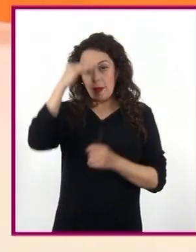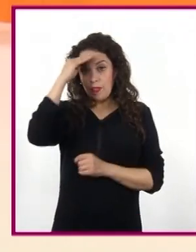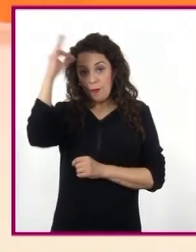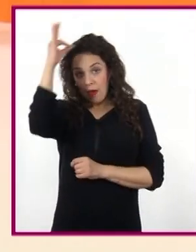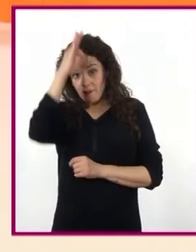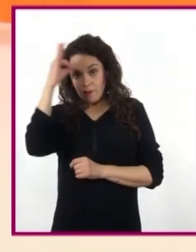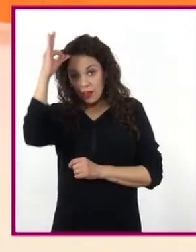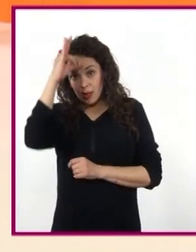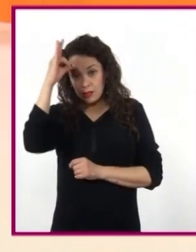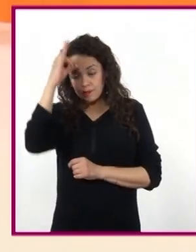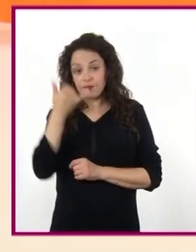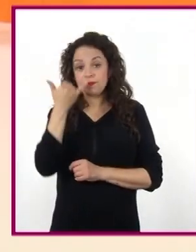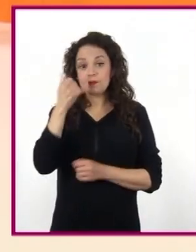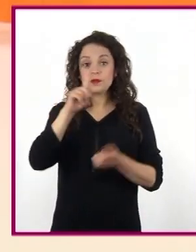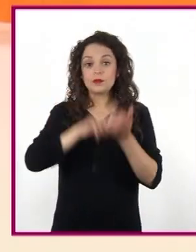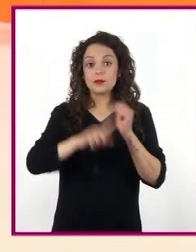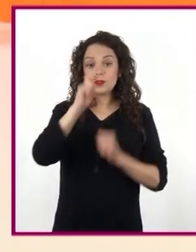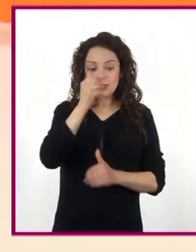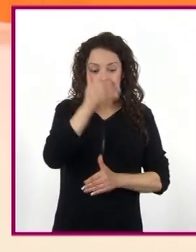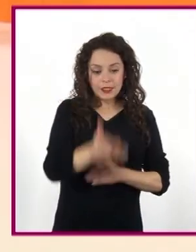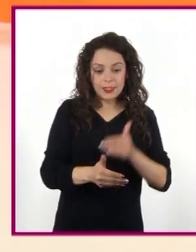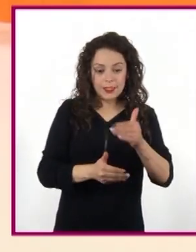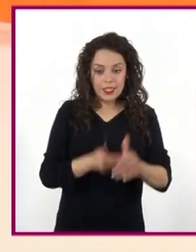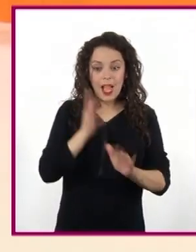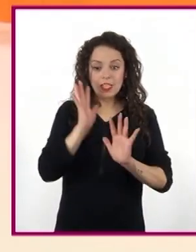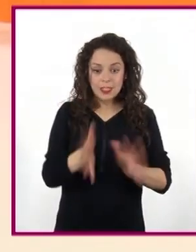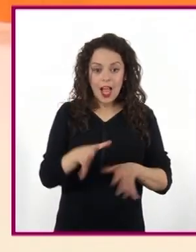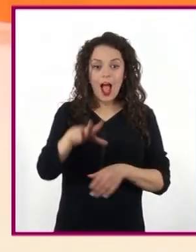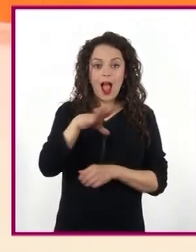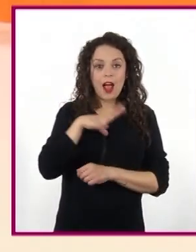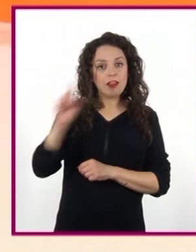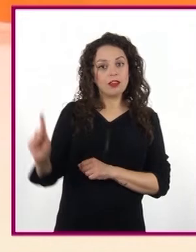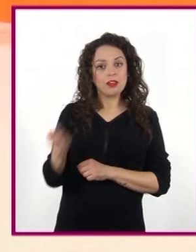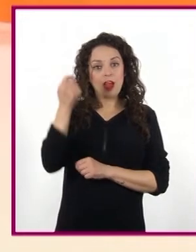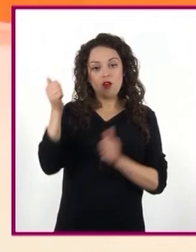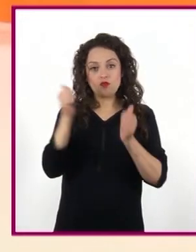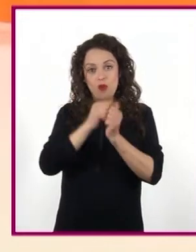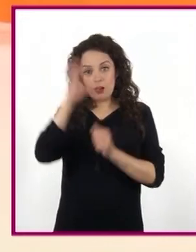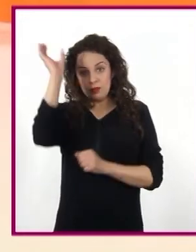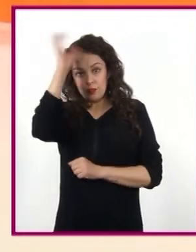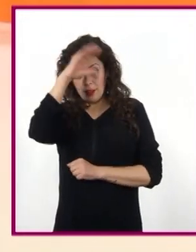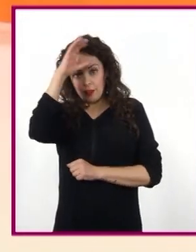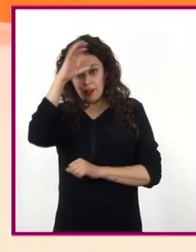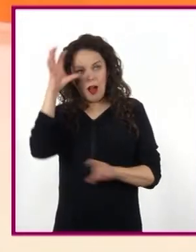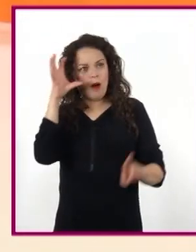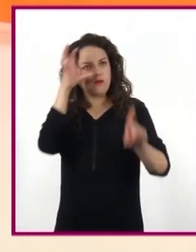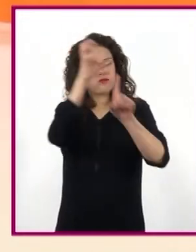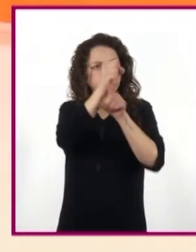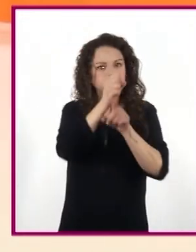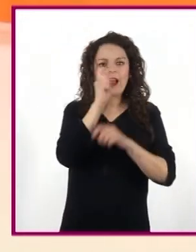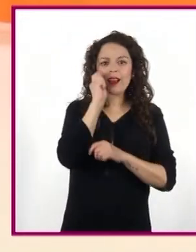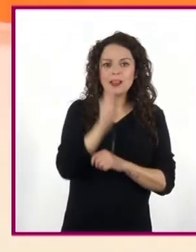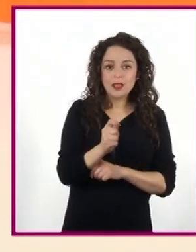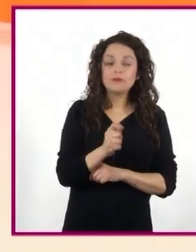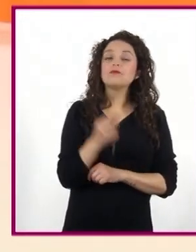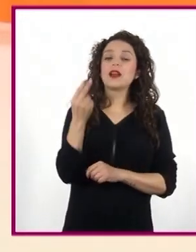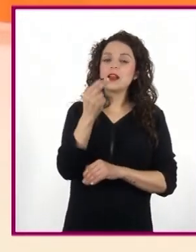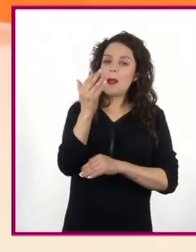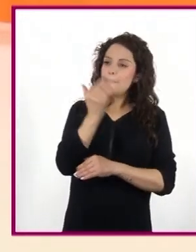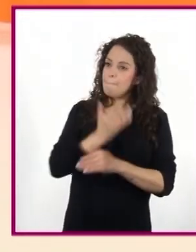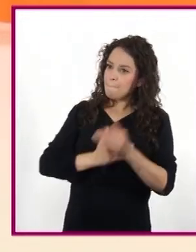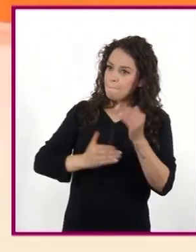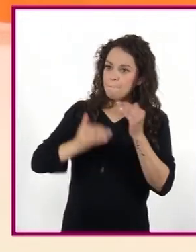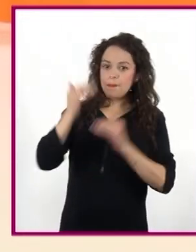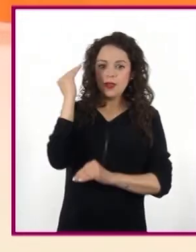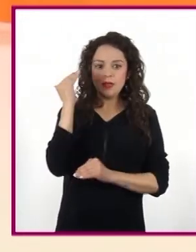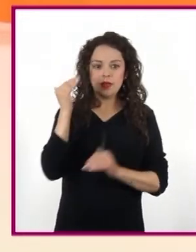impulso sobresaliente a los avances científicos y tecnológicos, cuyo propósito fue alcanzar el progreso material. Y